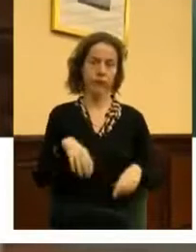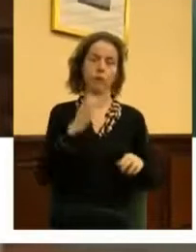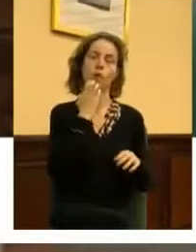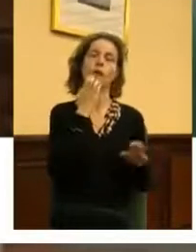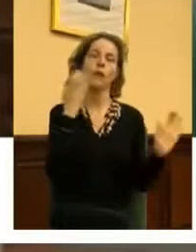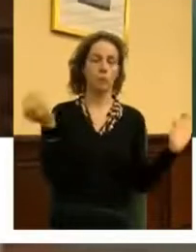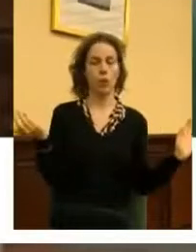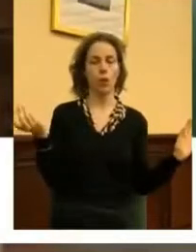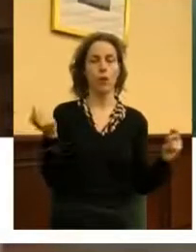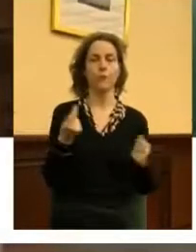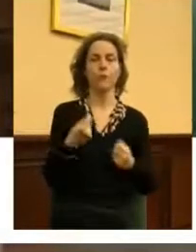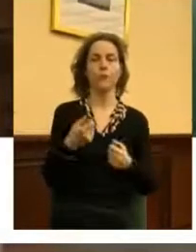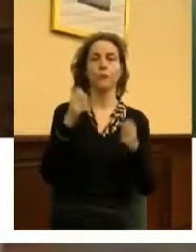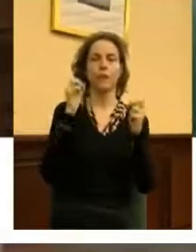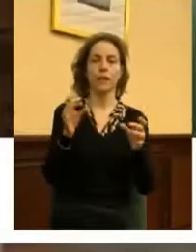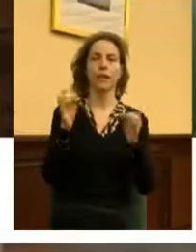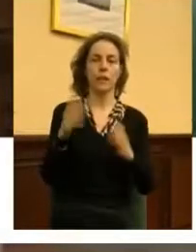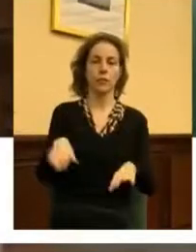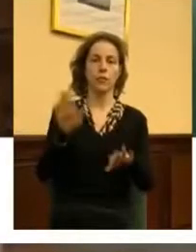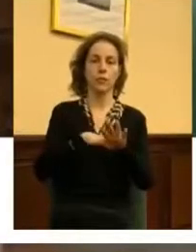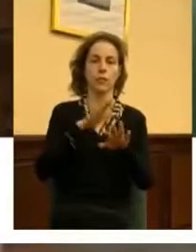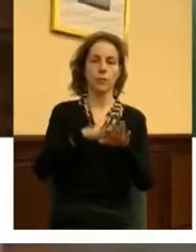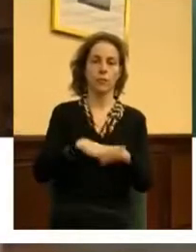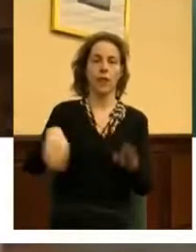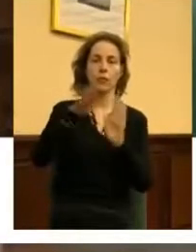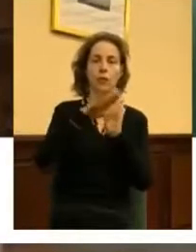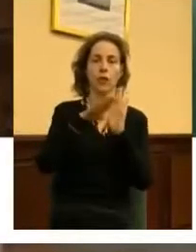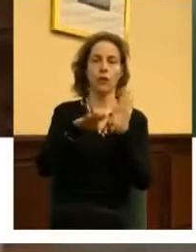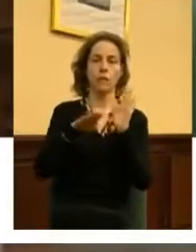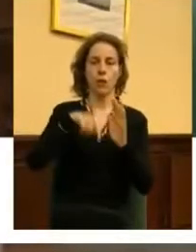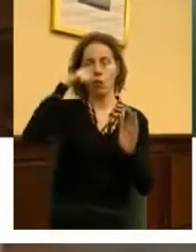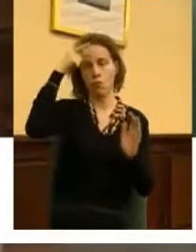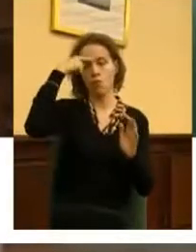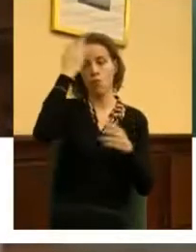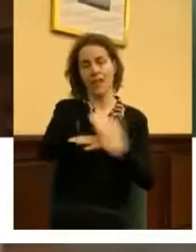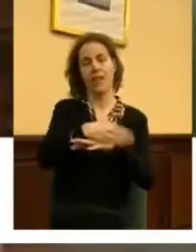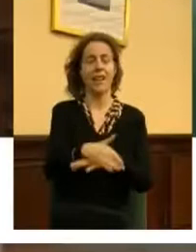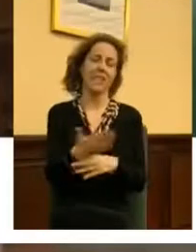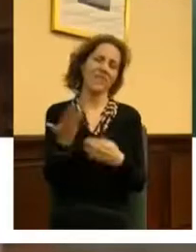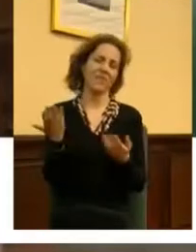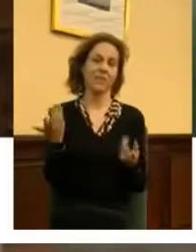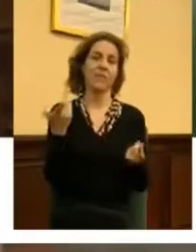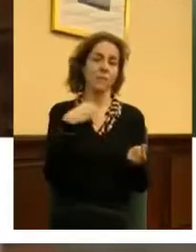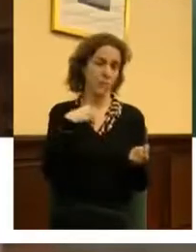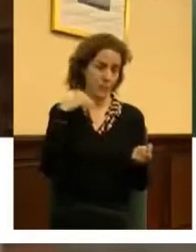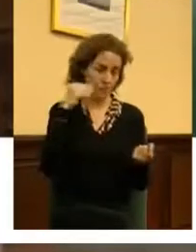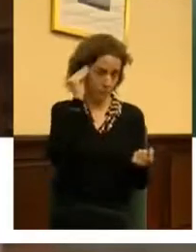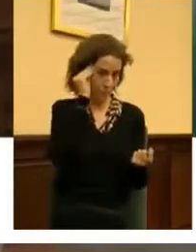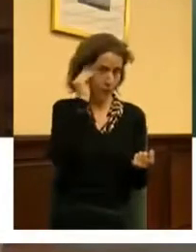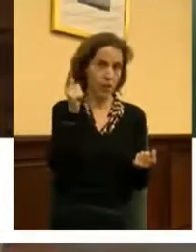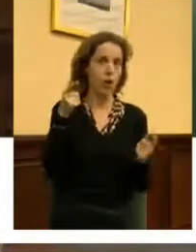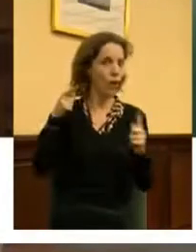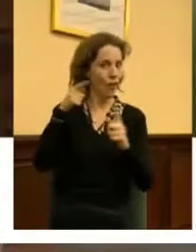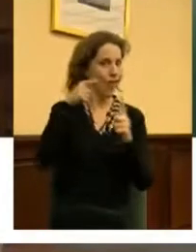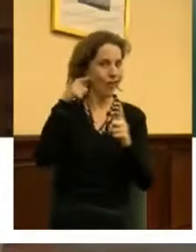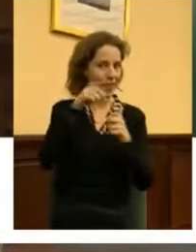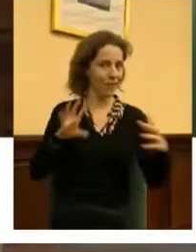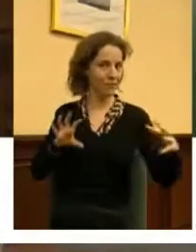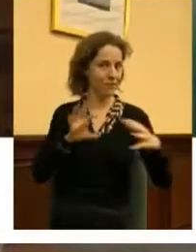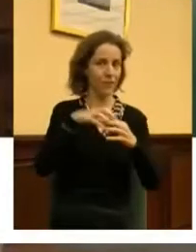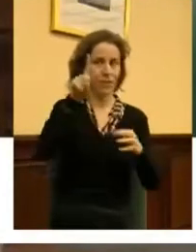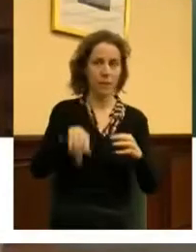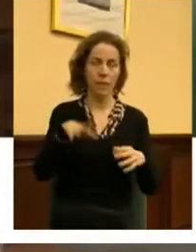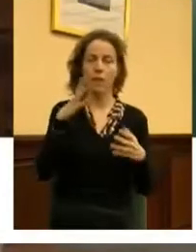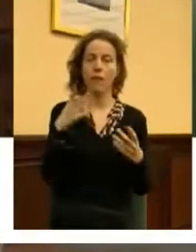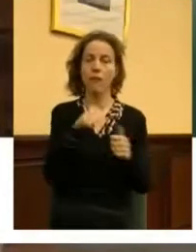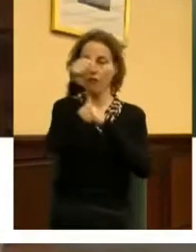por ejemplo, la programación cultural en la calle, pues yo creo que también contribuye a esos objetivos, aunque no lo haga